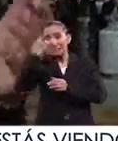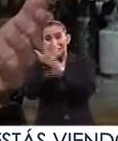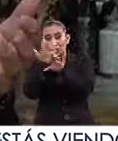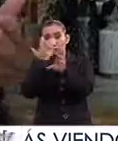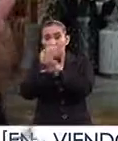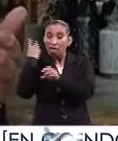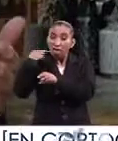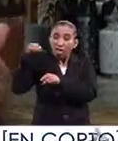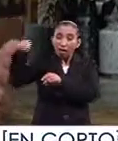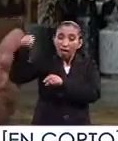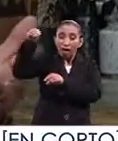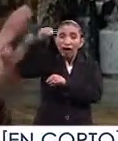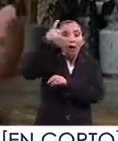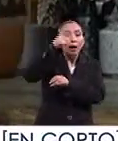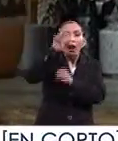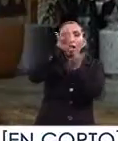Unidos,